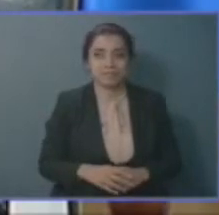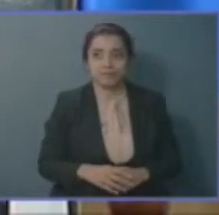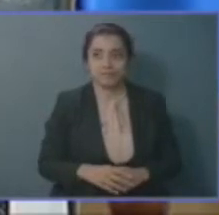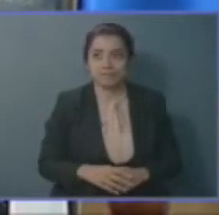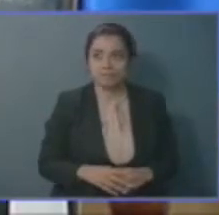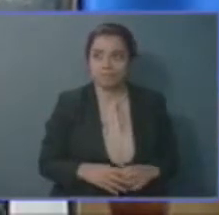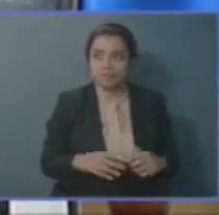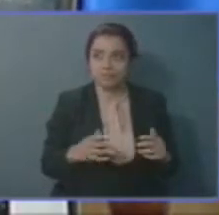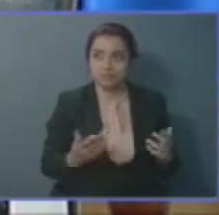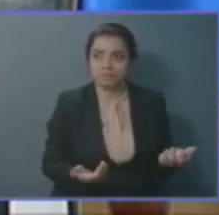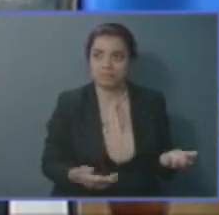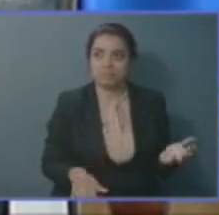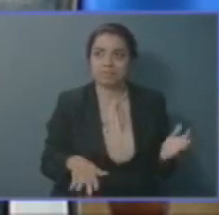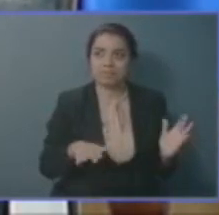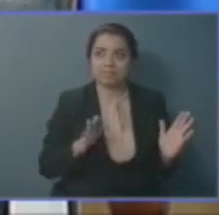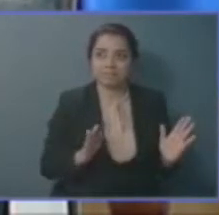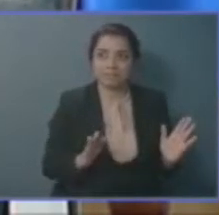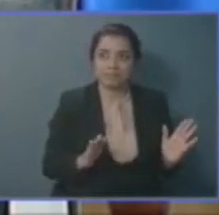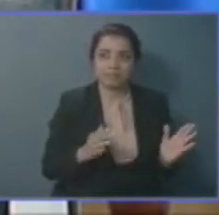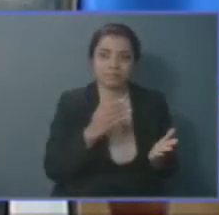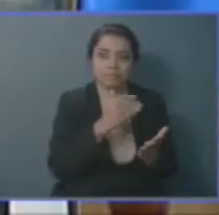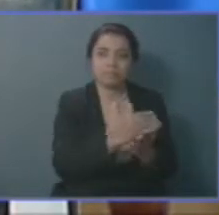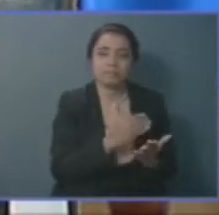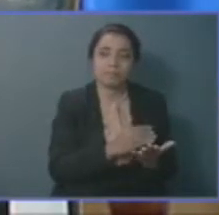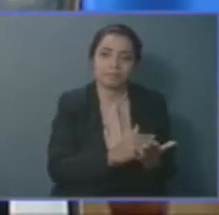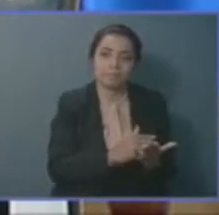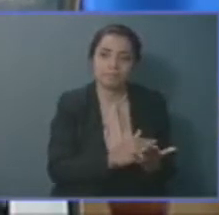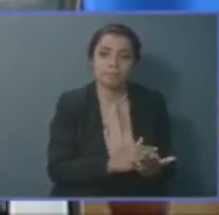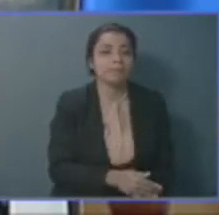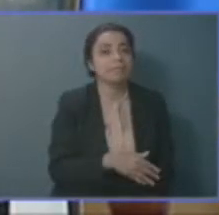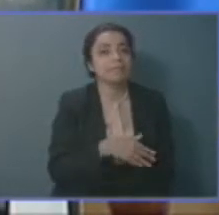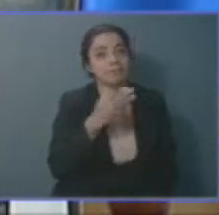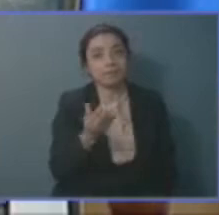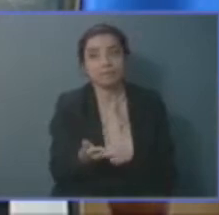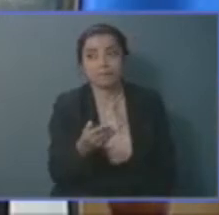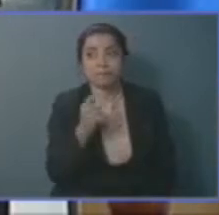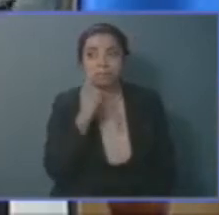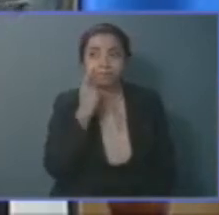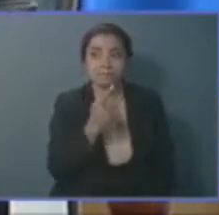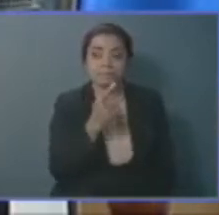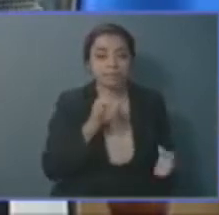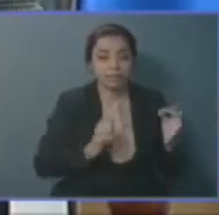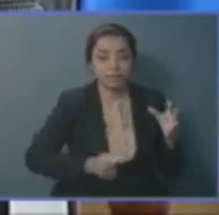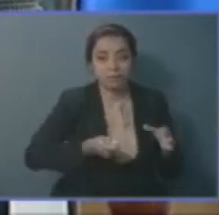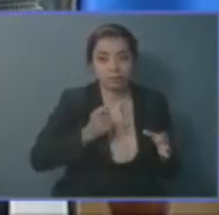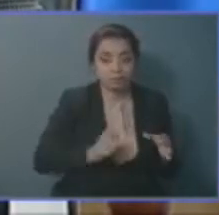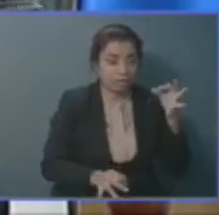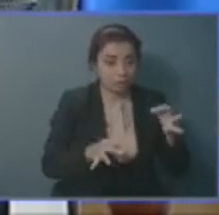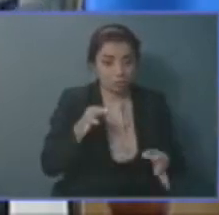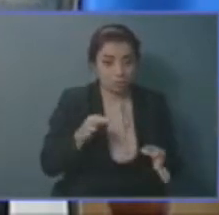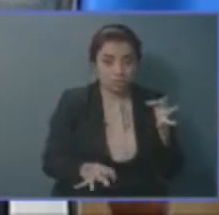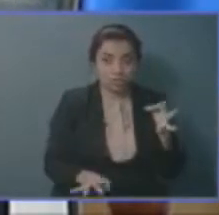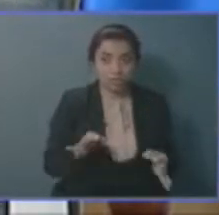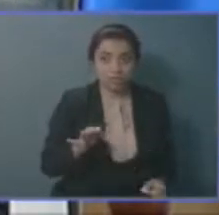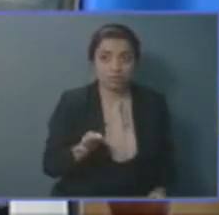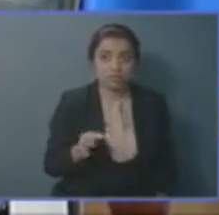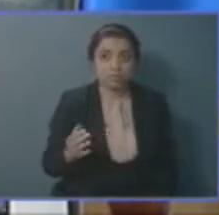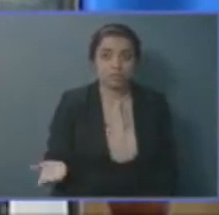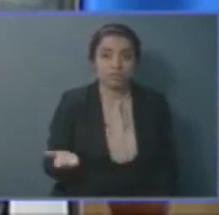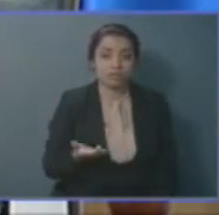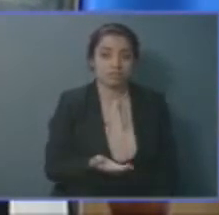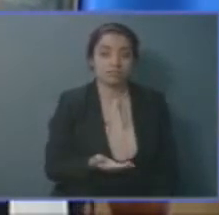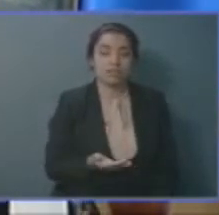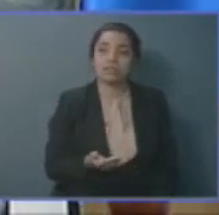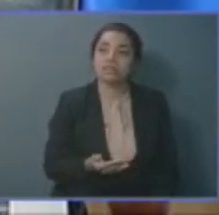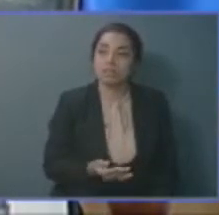No puedes, presidente, porque lo dijo el máximo Tribunal de Justicia, pretender seguir